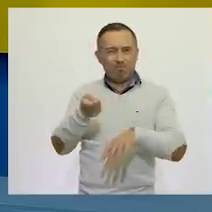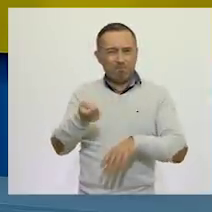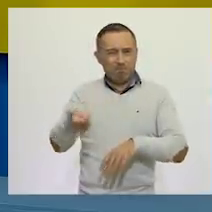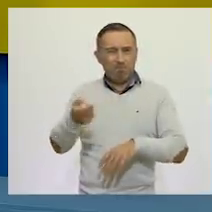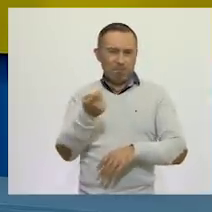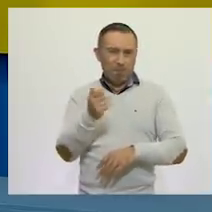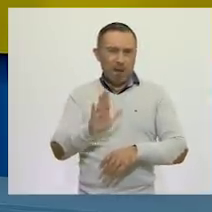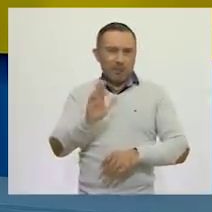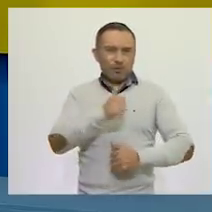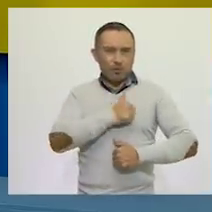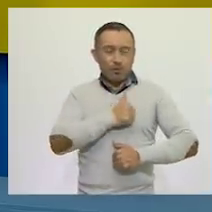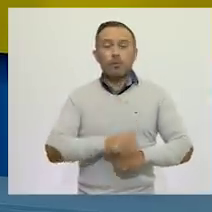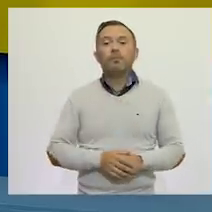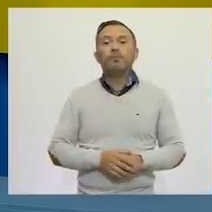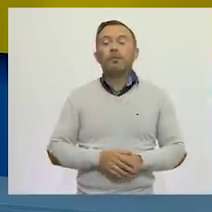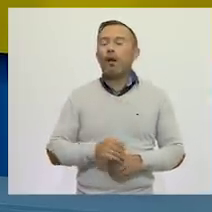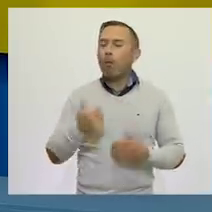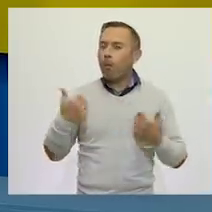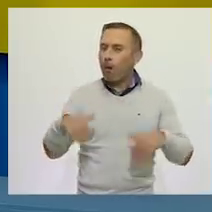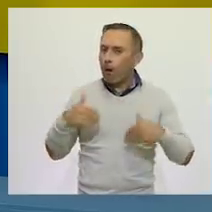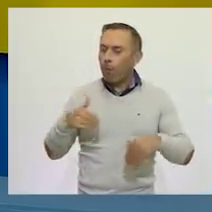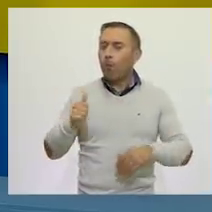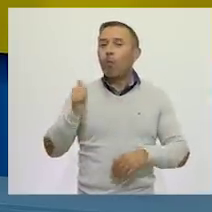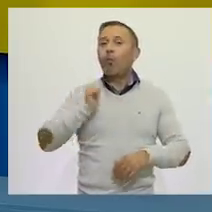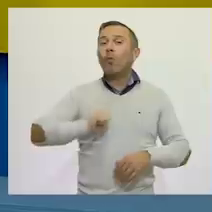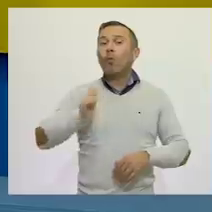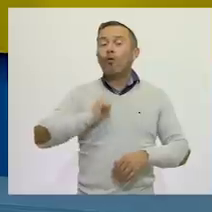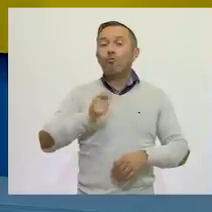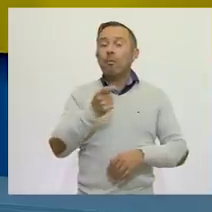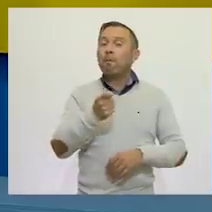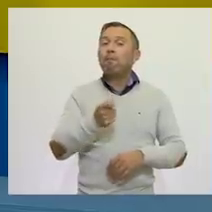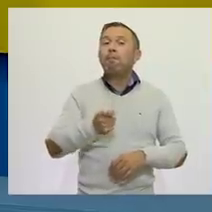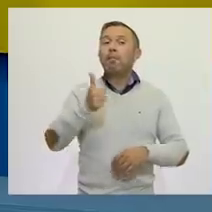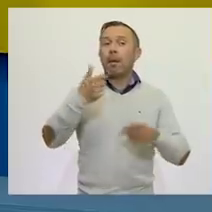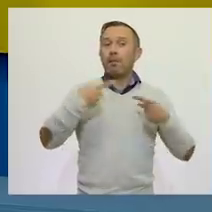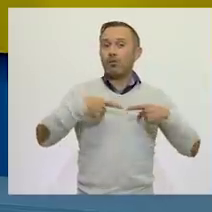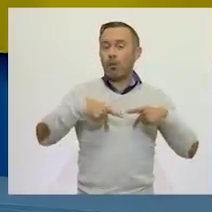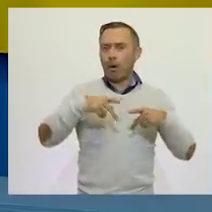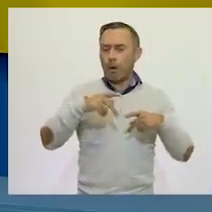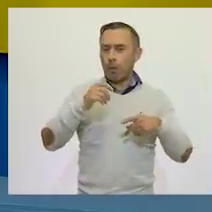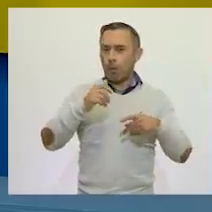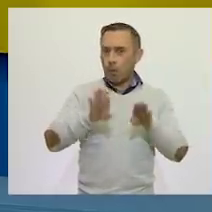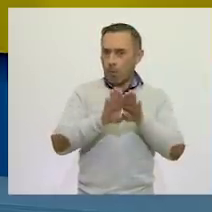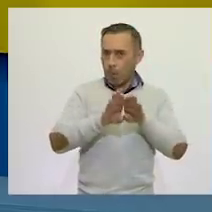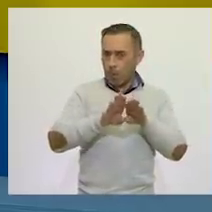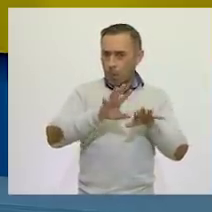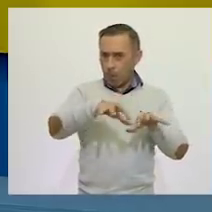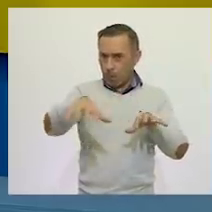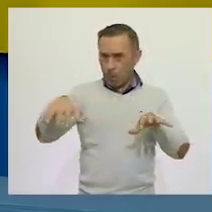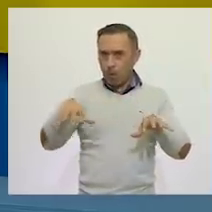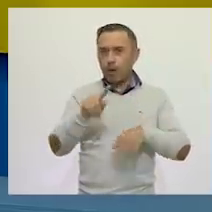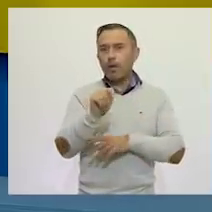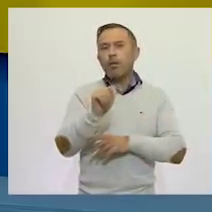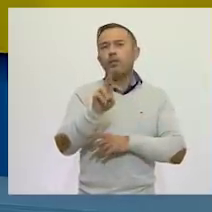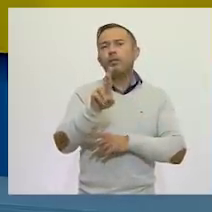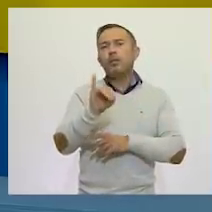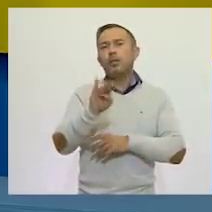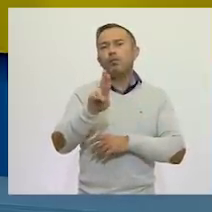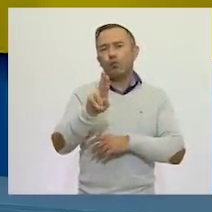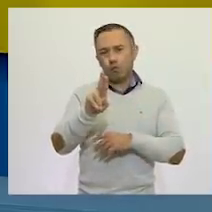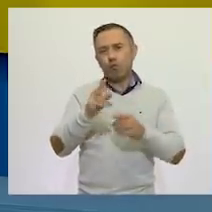y política, en un primer momento estas sociedades se organizaron en tribus, ¿verdad? Y bueno,